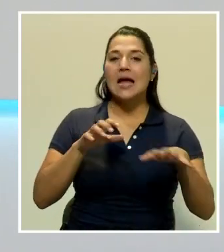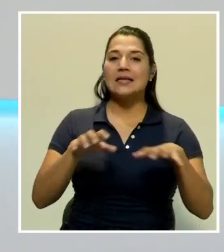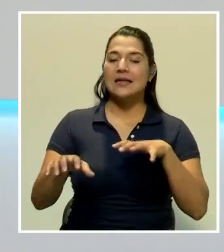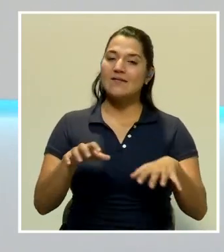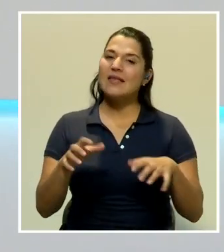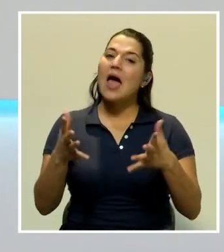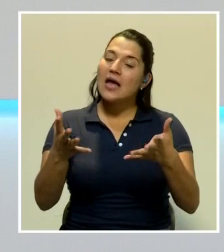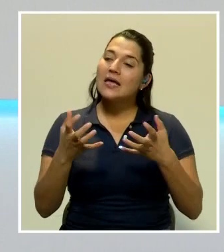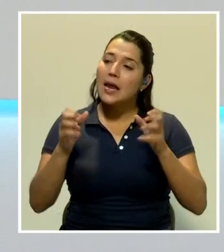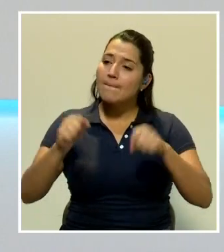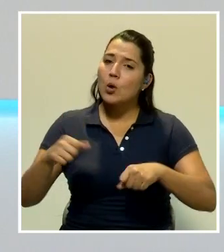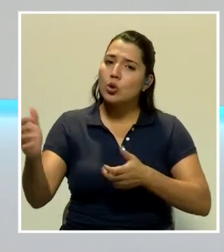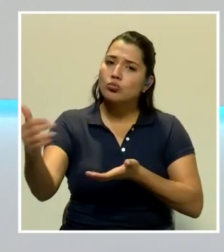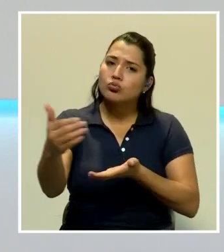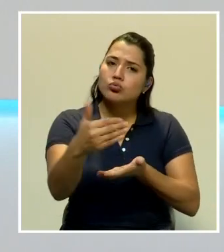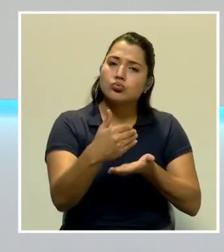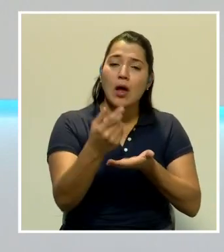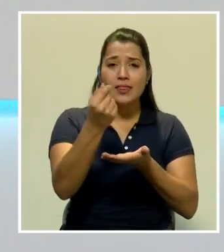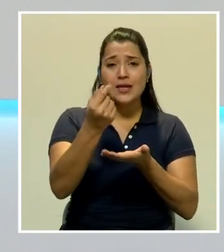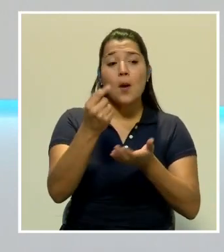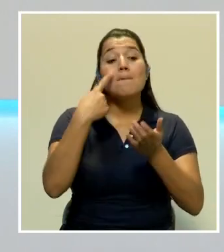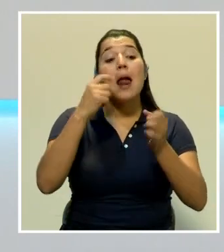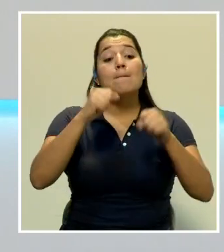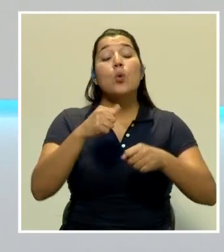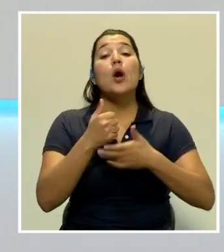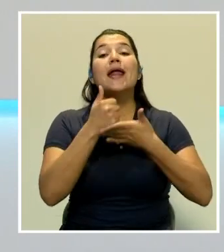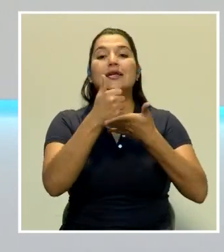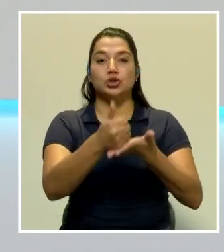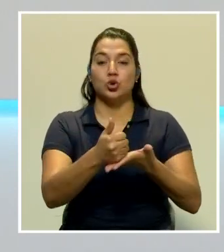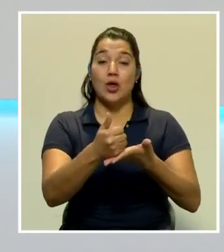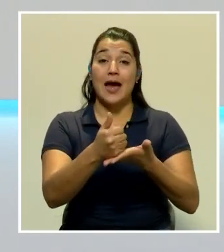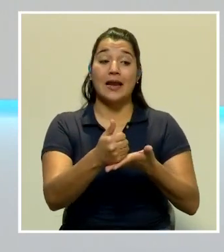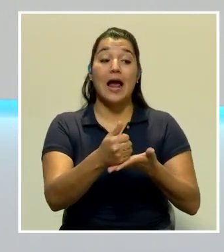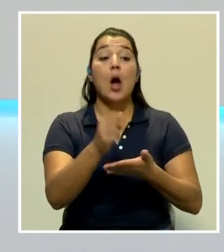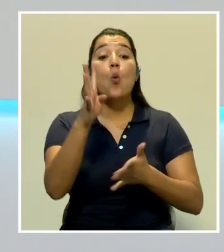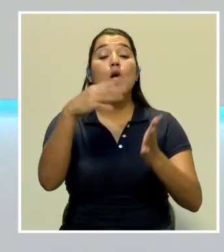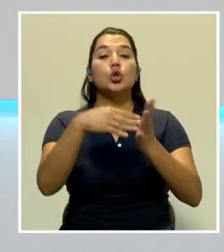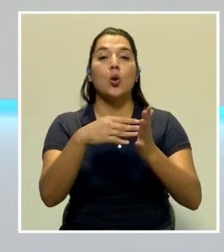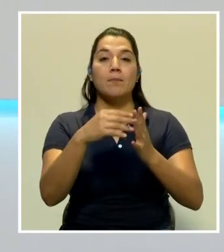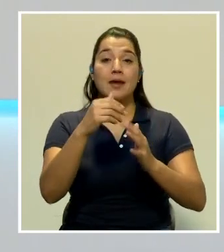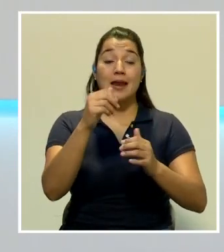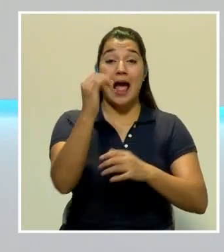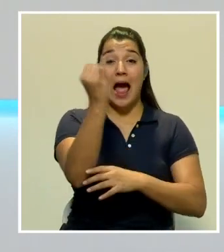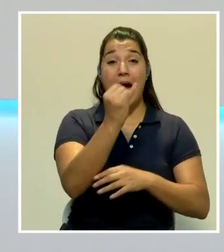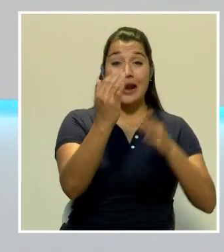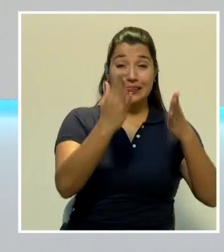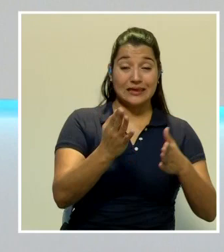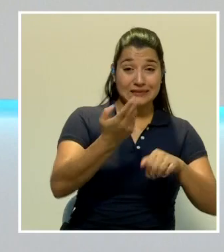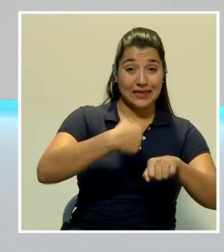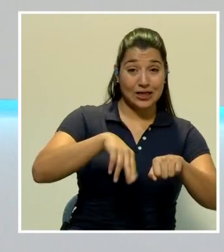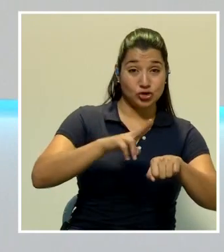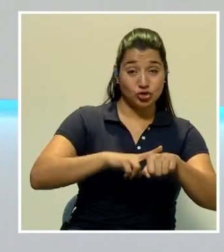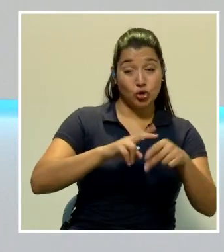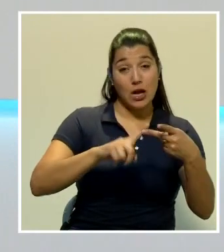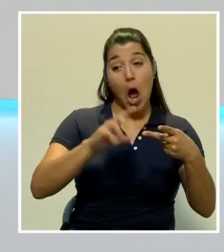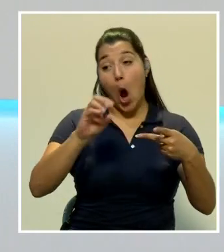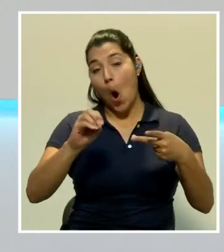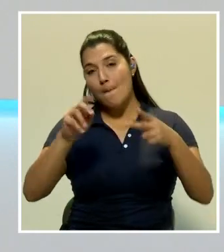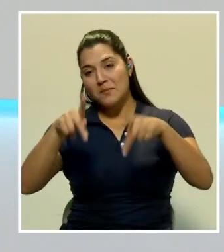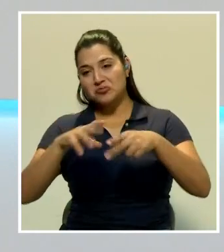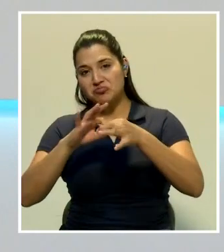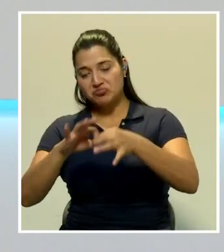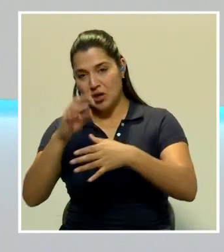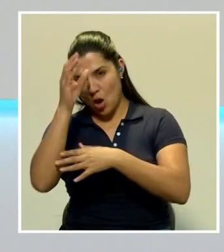es reunir dinero para ayudar económicamente a 4.000 artistas nacionales y del sector cultural que